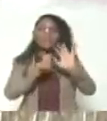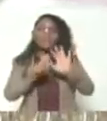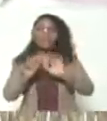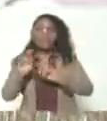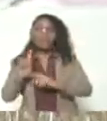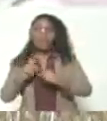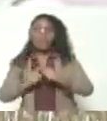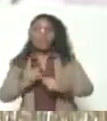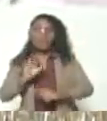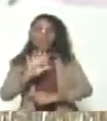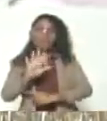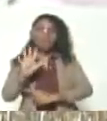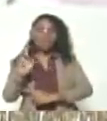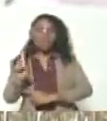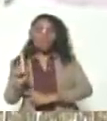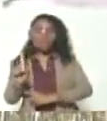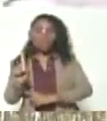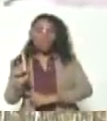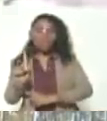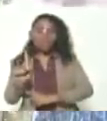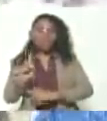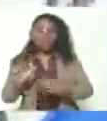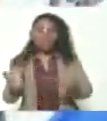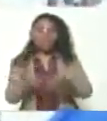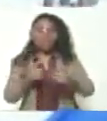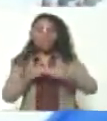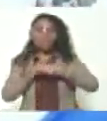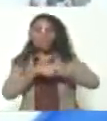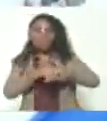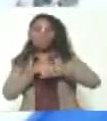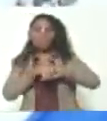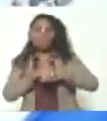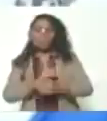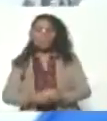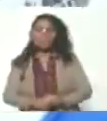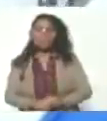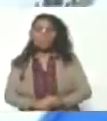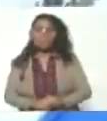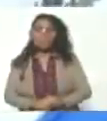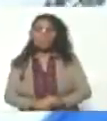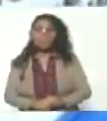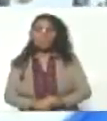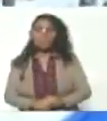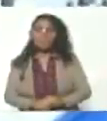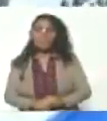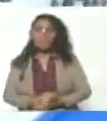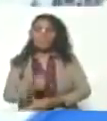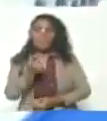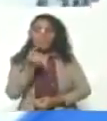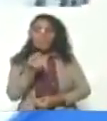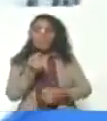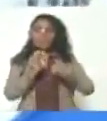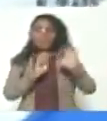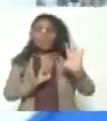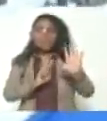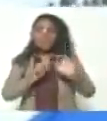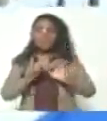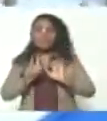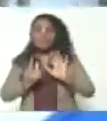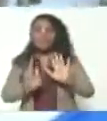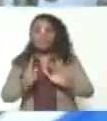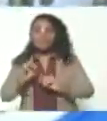7.62x51 incendiaria y trazadora y ordinaria. Tenemos municiones de